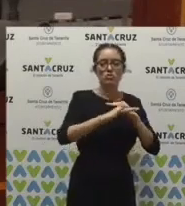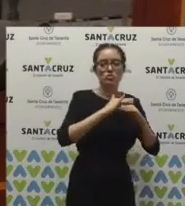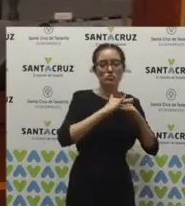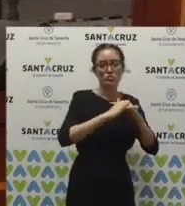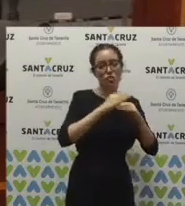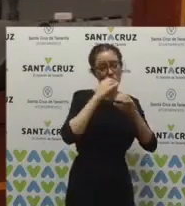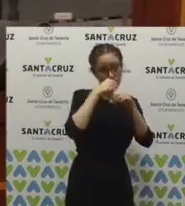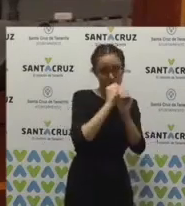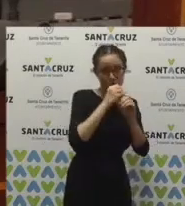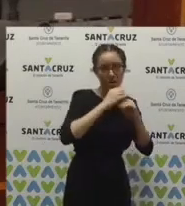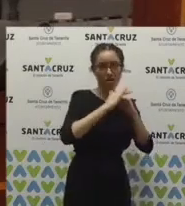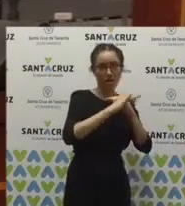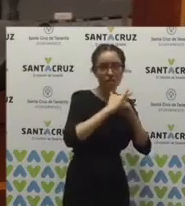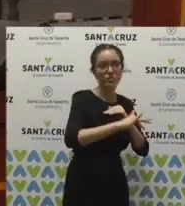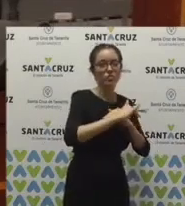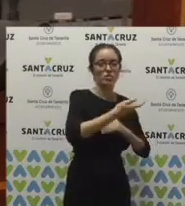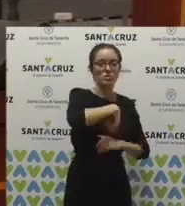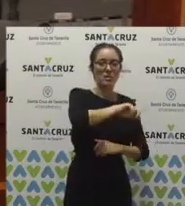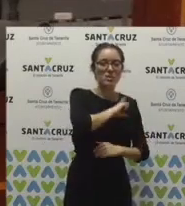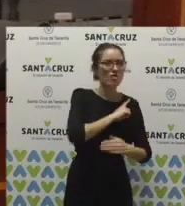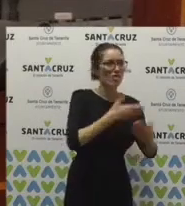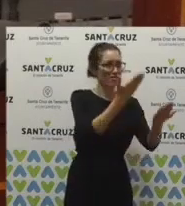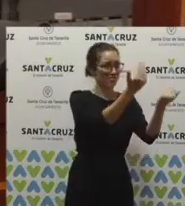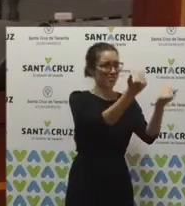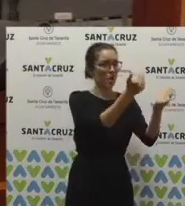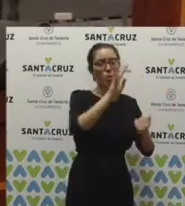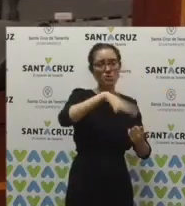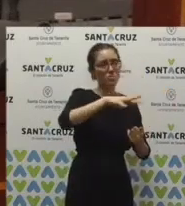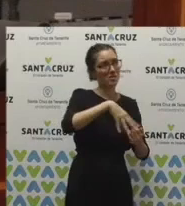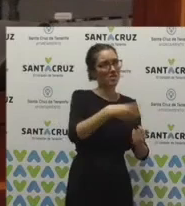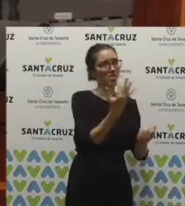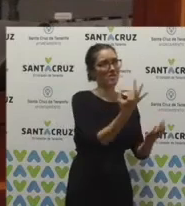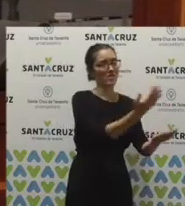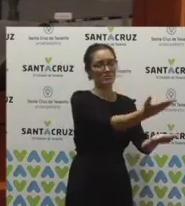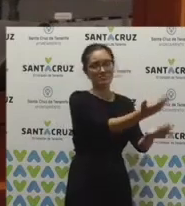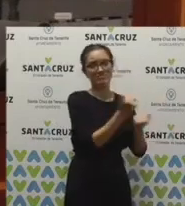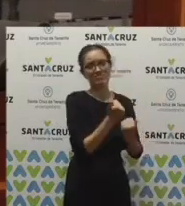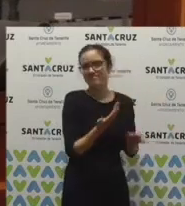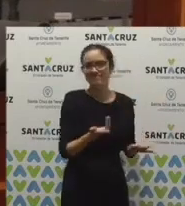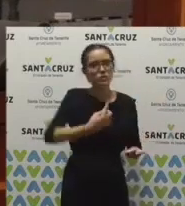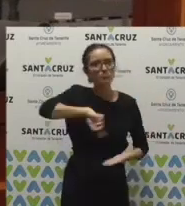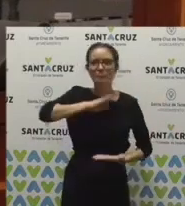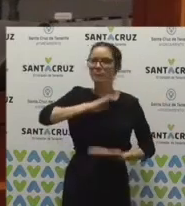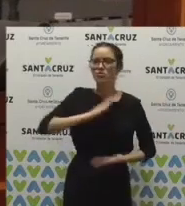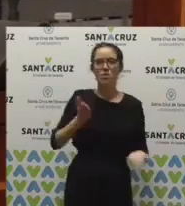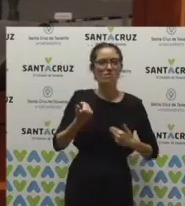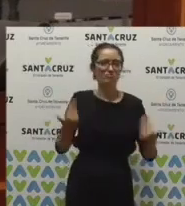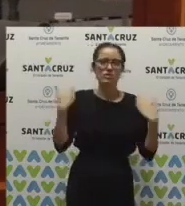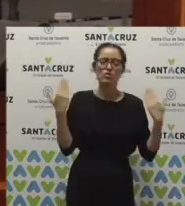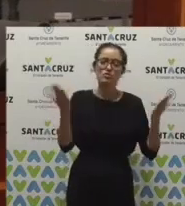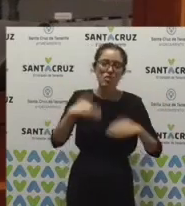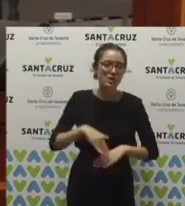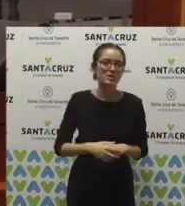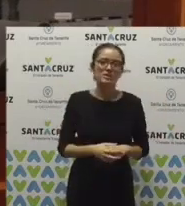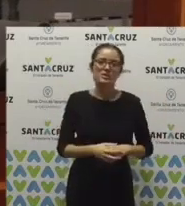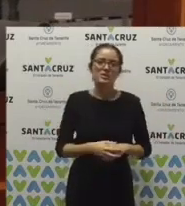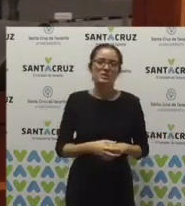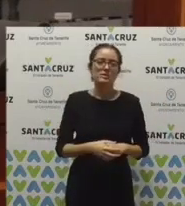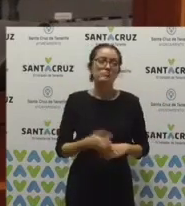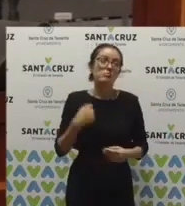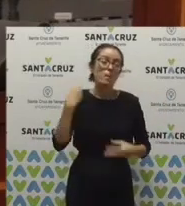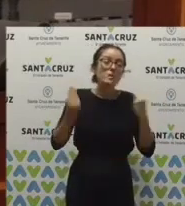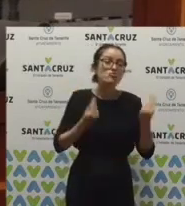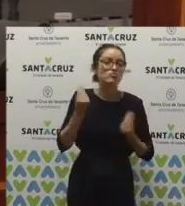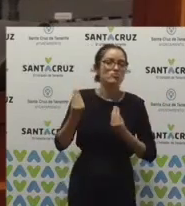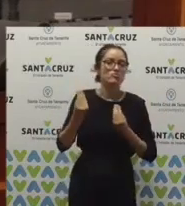nos informe sobre cuestiones que además plantea que son competencia municipal si le parece el enfoque sería más bien hacer un estudio con la